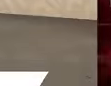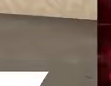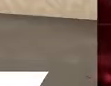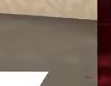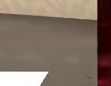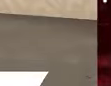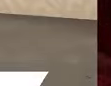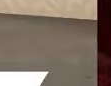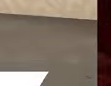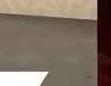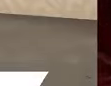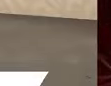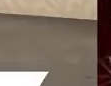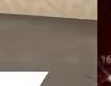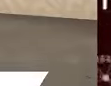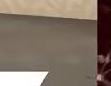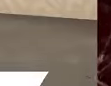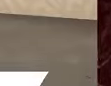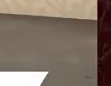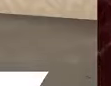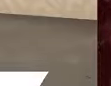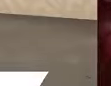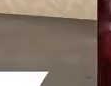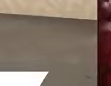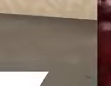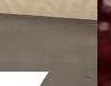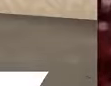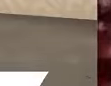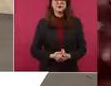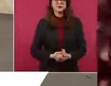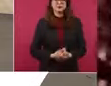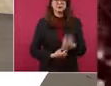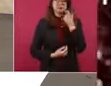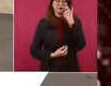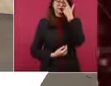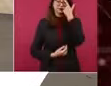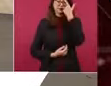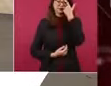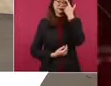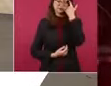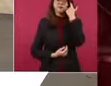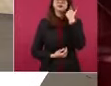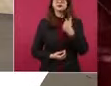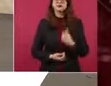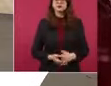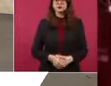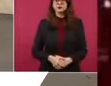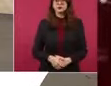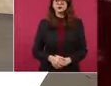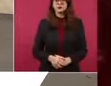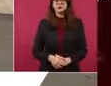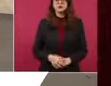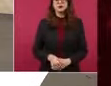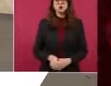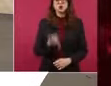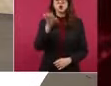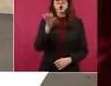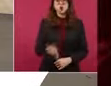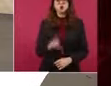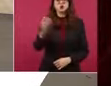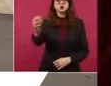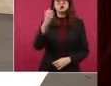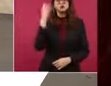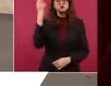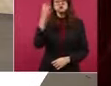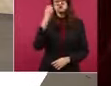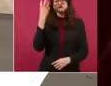relaciones bilaterales que son normales, pero que no se puede dejar de ayudar en la